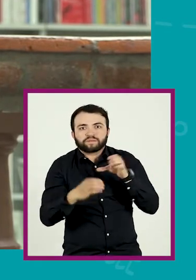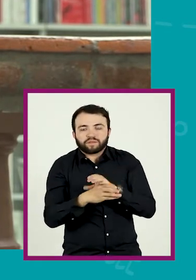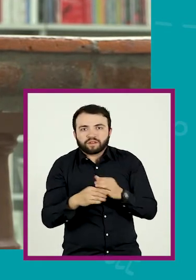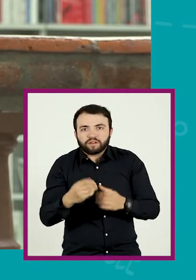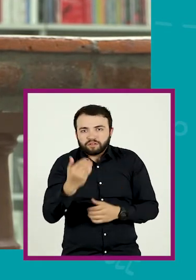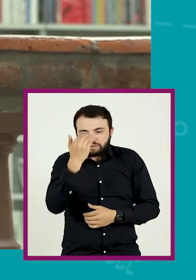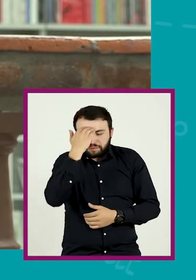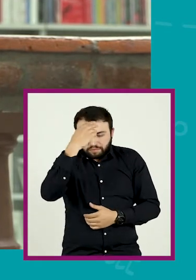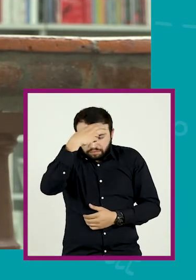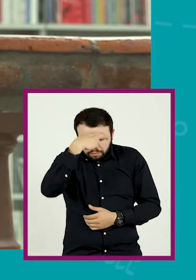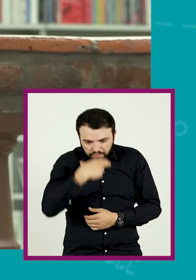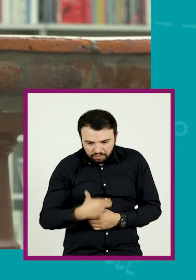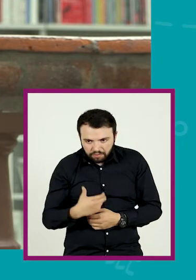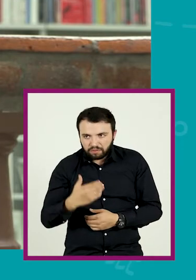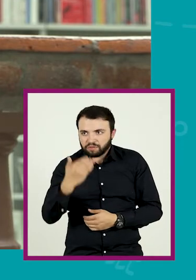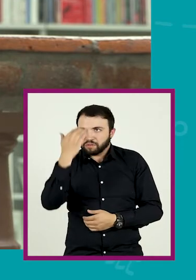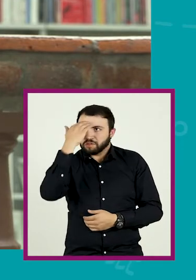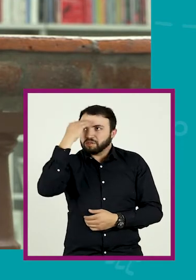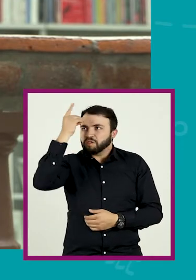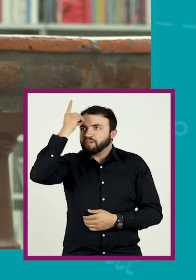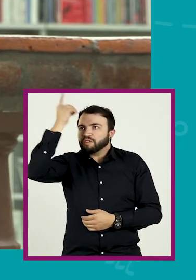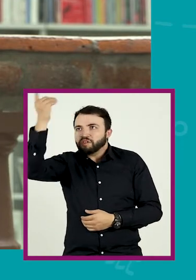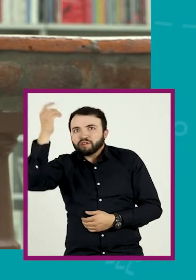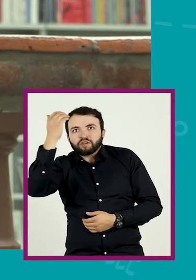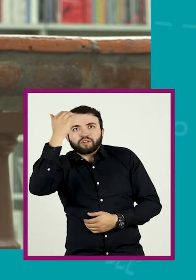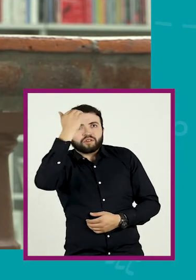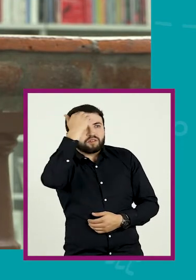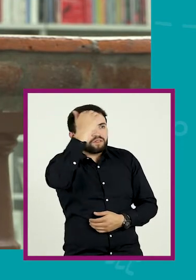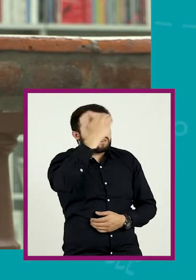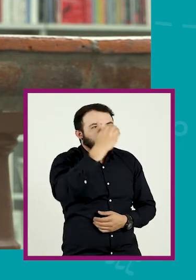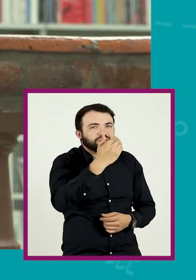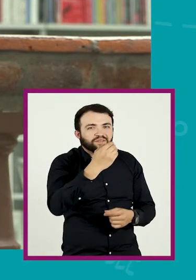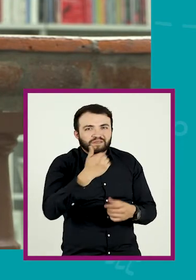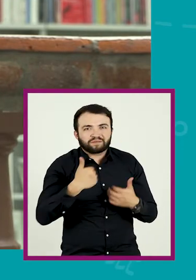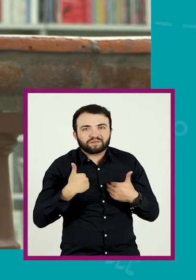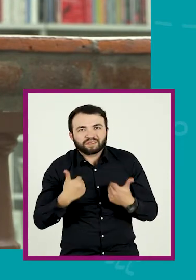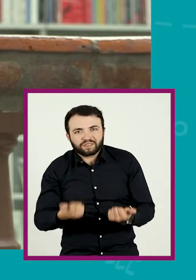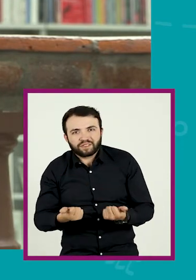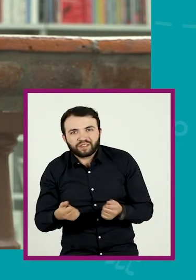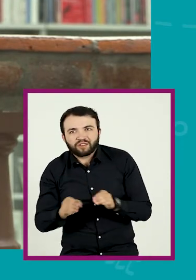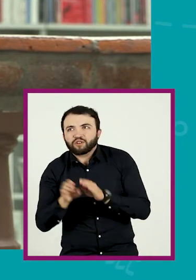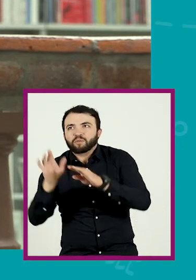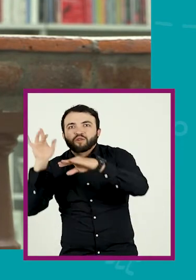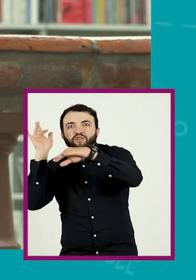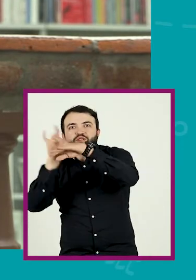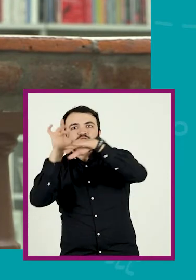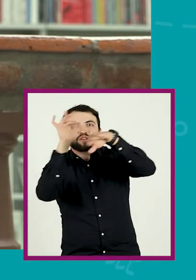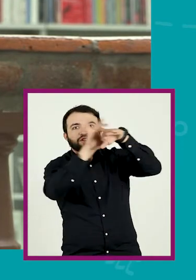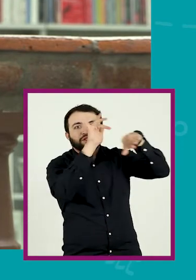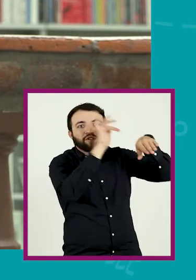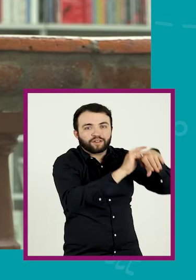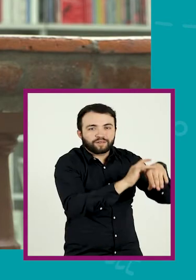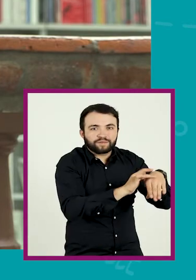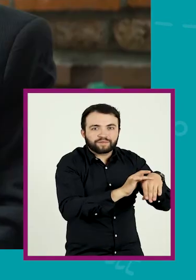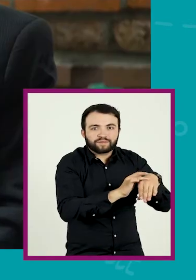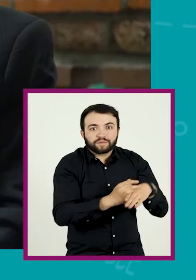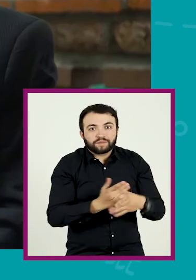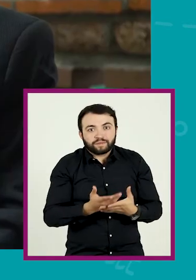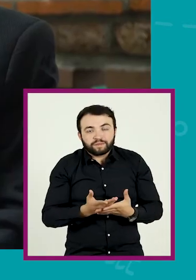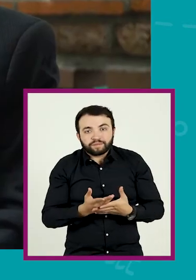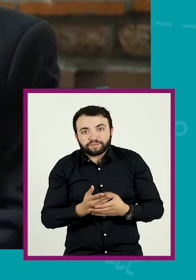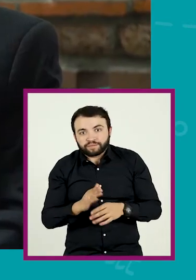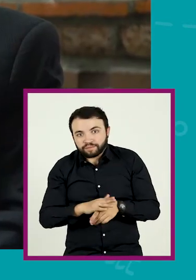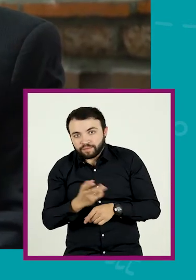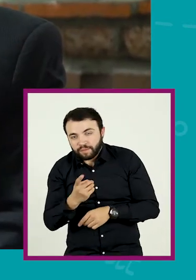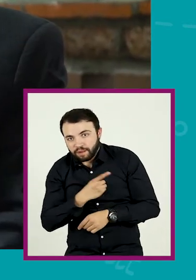plantear si podemos establecer que realmente haya esa realidad empírica. Claro. Sobre todo después Ahora, de Kant, precisamente.